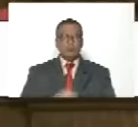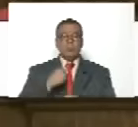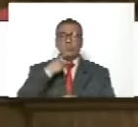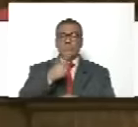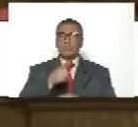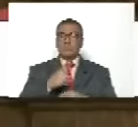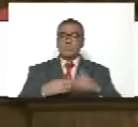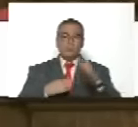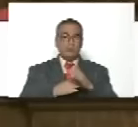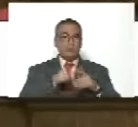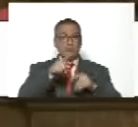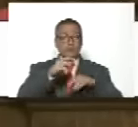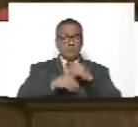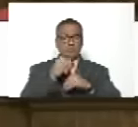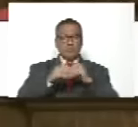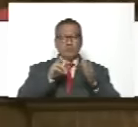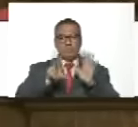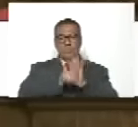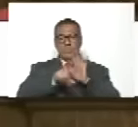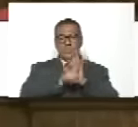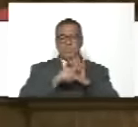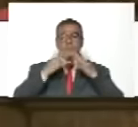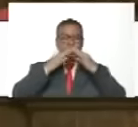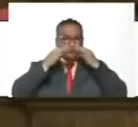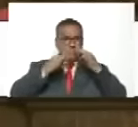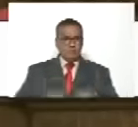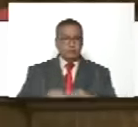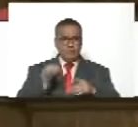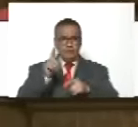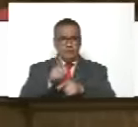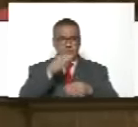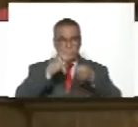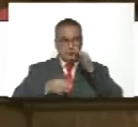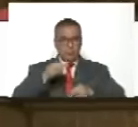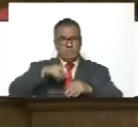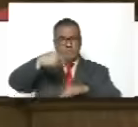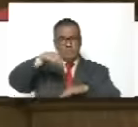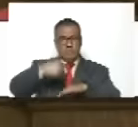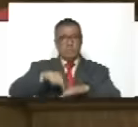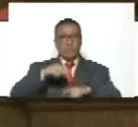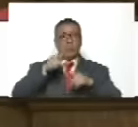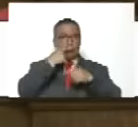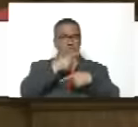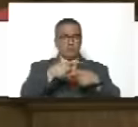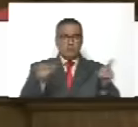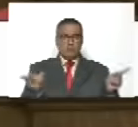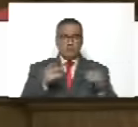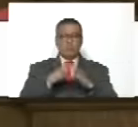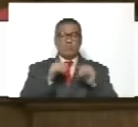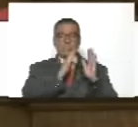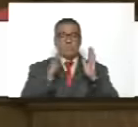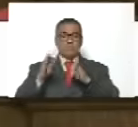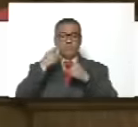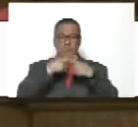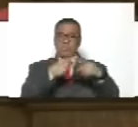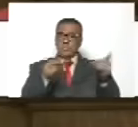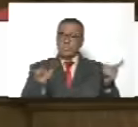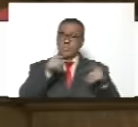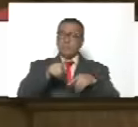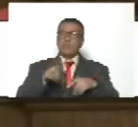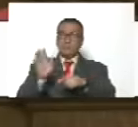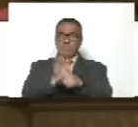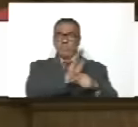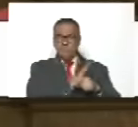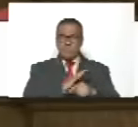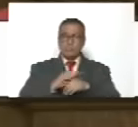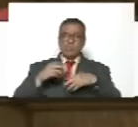más limitaciones que las previstas en la ley para garantizar la seguridad nacional, la seguridad pública o el orden público, o para